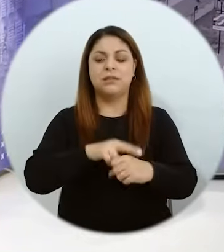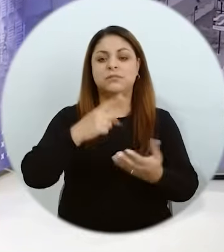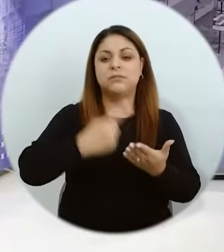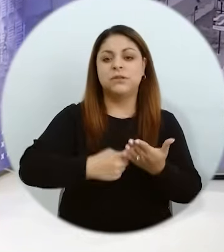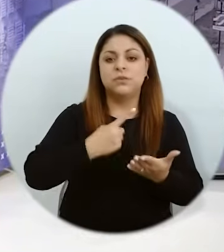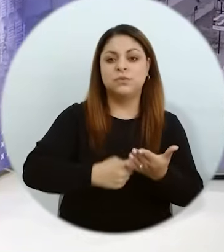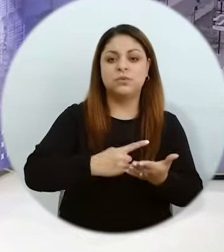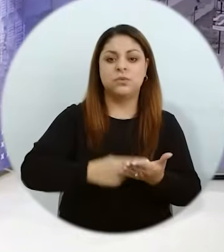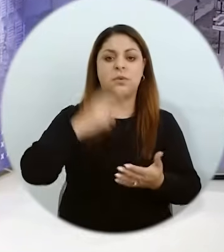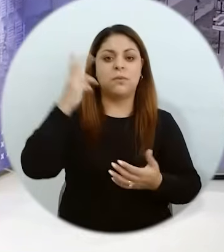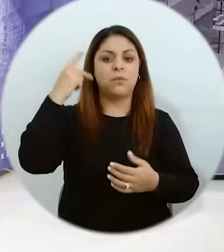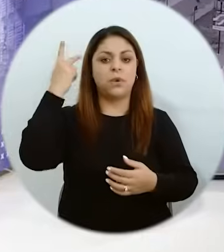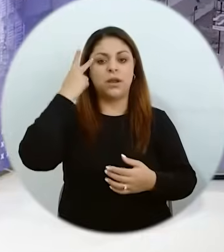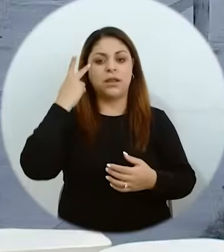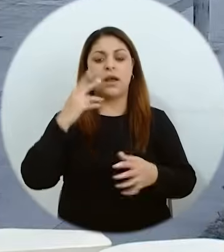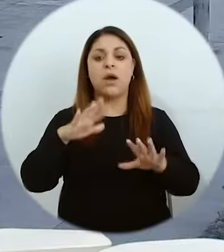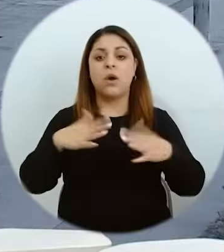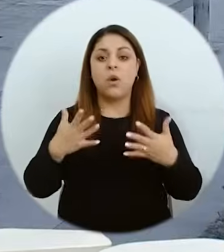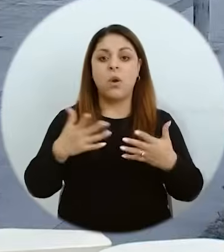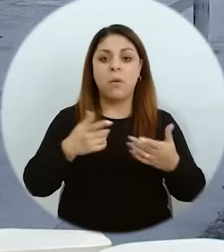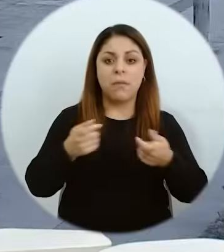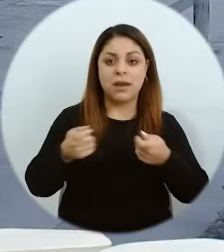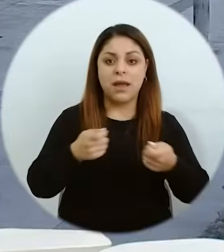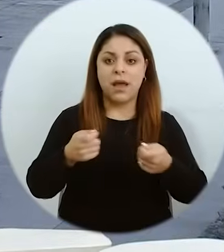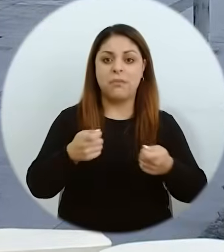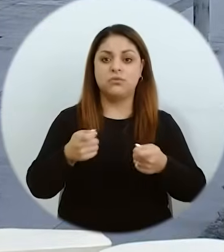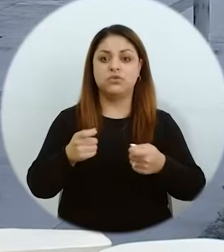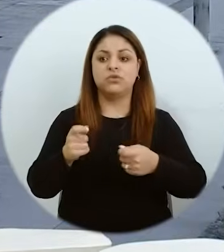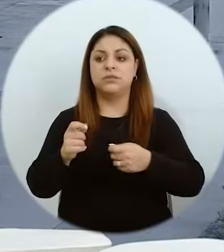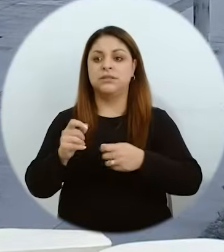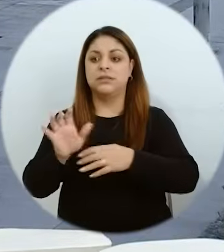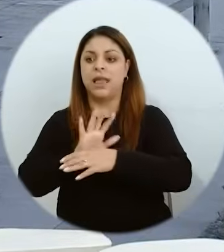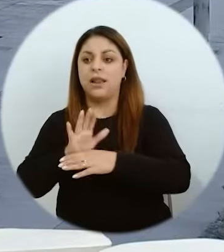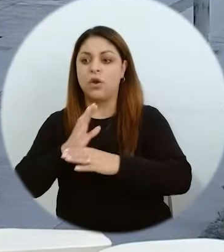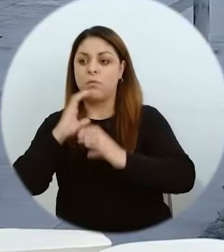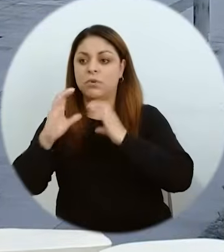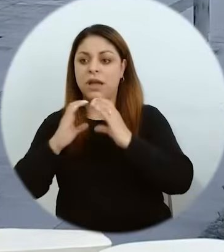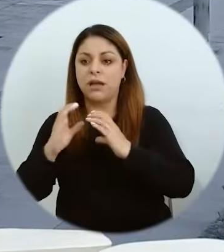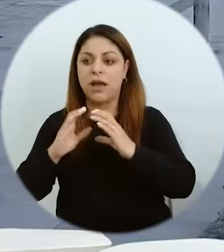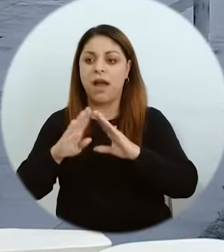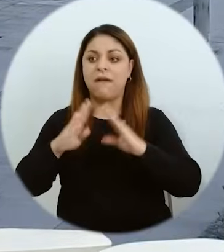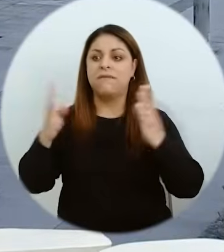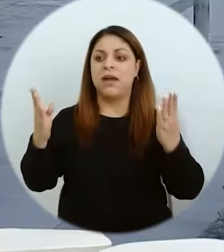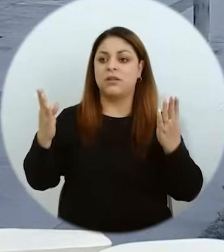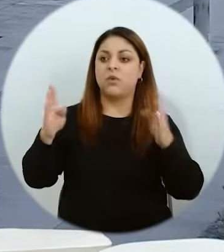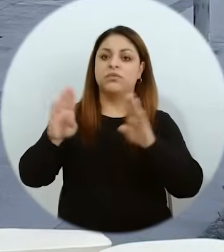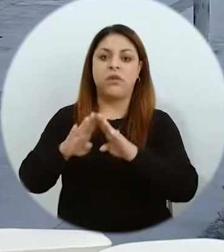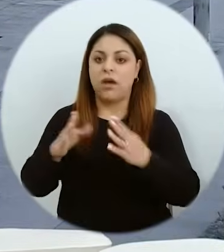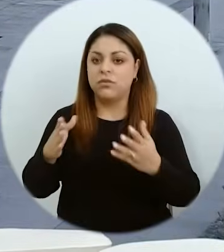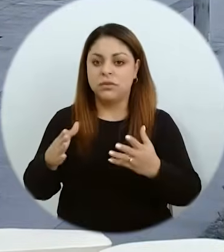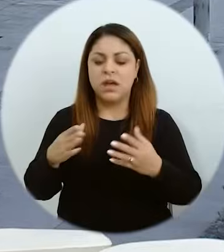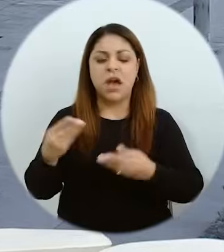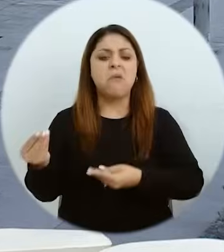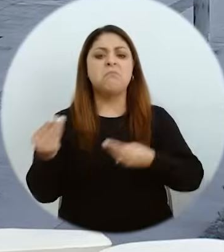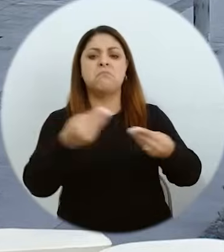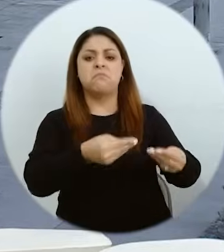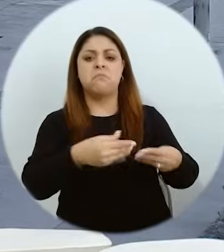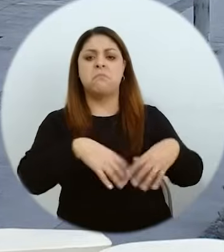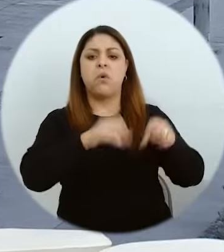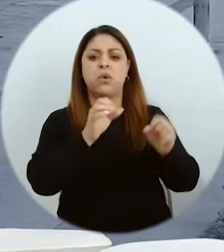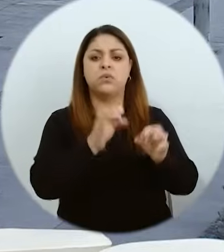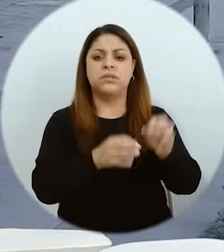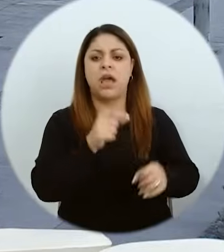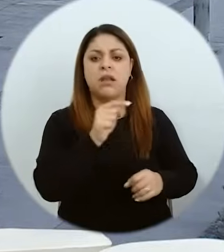nacional, de la discusión política, de cómo manejamos nuestras telecomunicaciones, y abiertas, cerradas, como sea, se le dio al